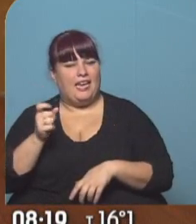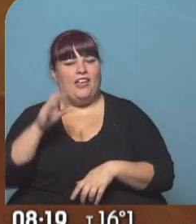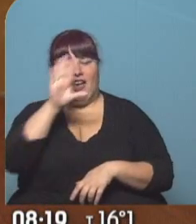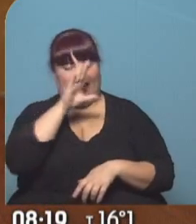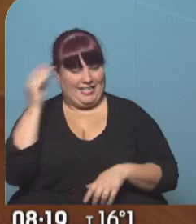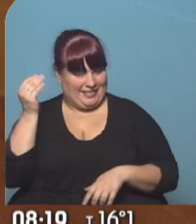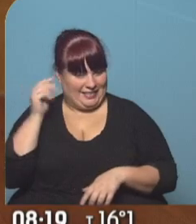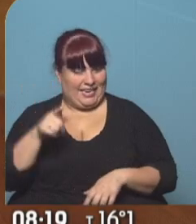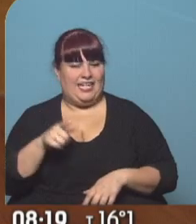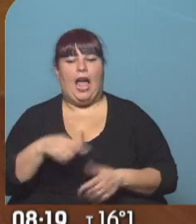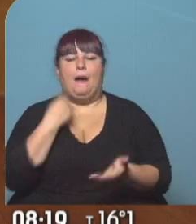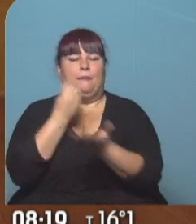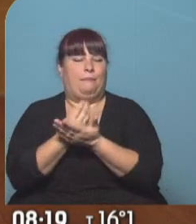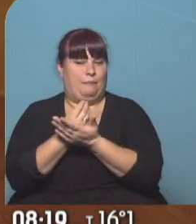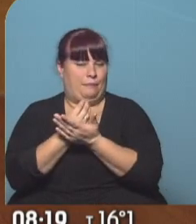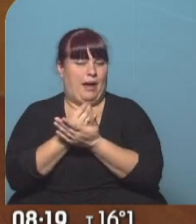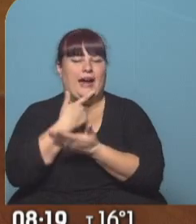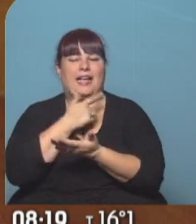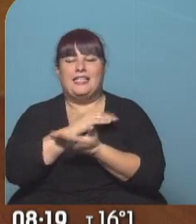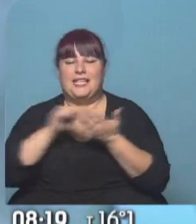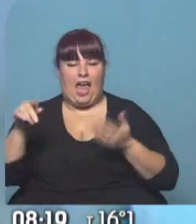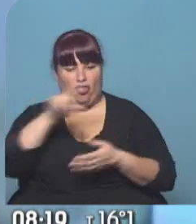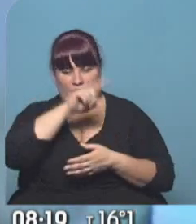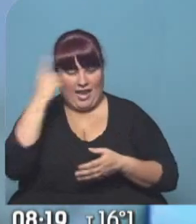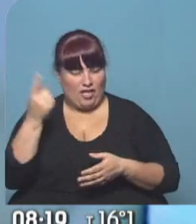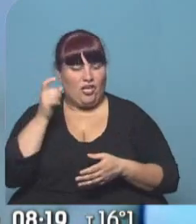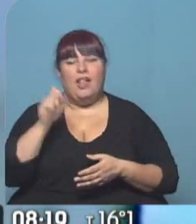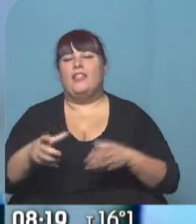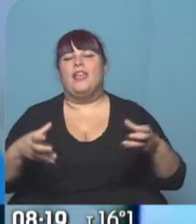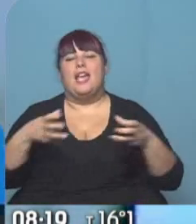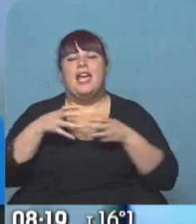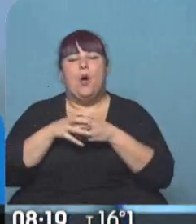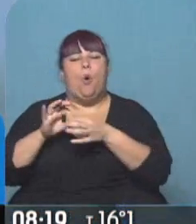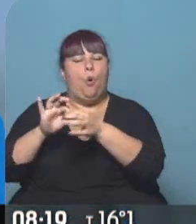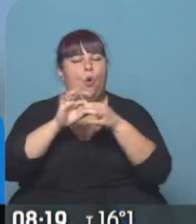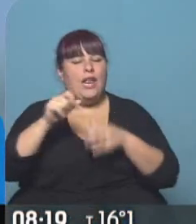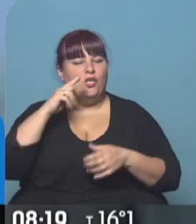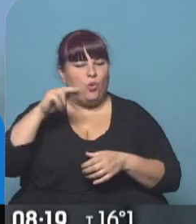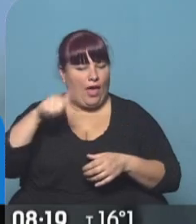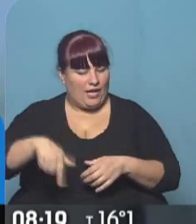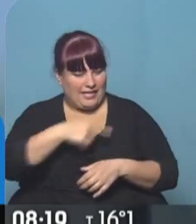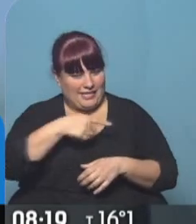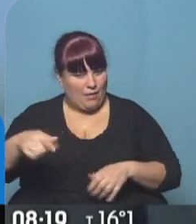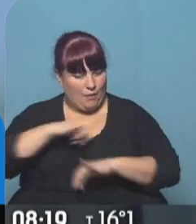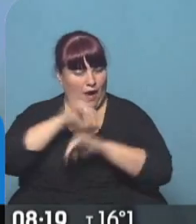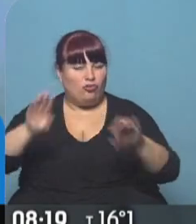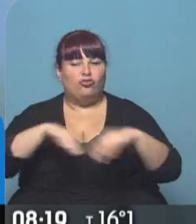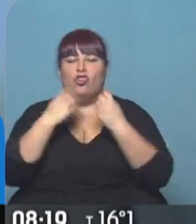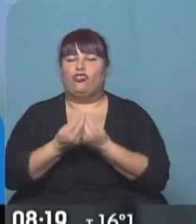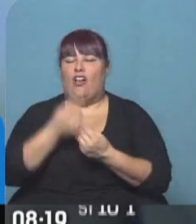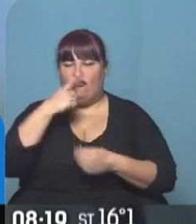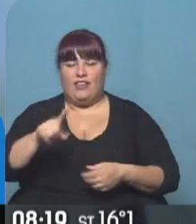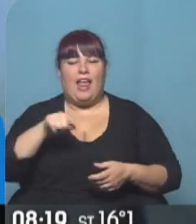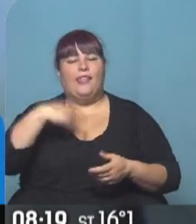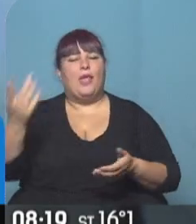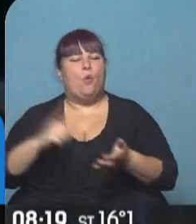Cristina Fernández de Kirchner, candidata a senadora nacional por Unidad Ciudadana. Esta semana se van a conocer ya los resultados en